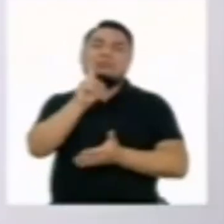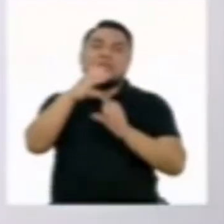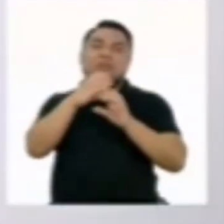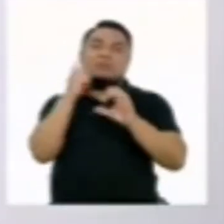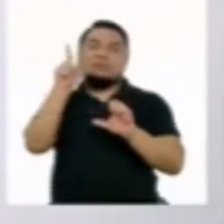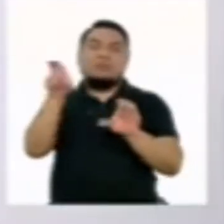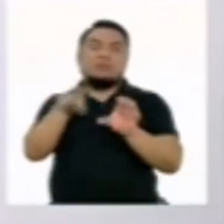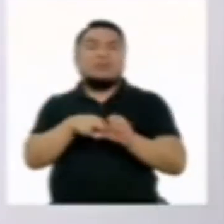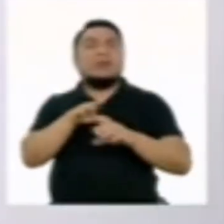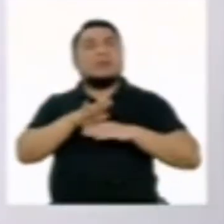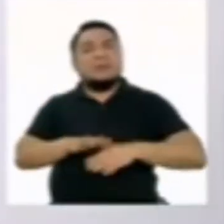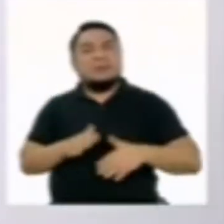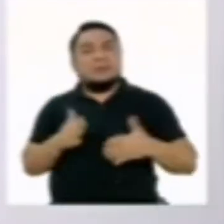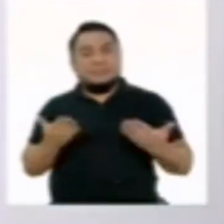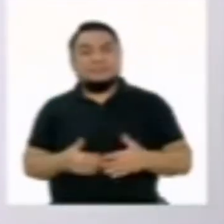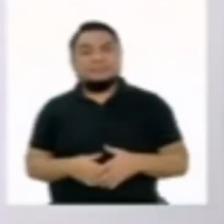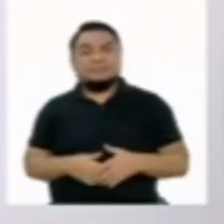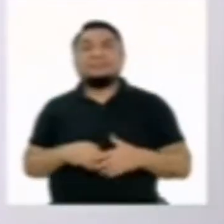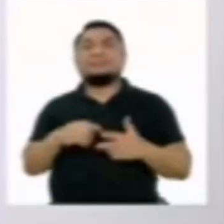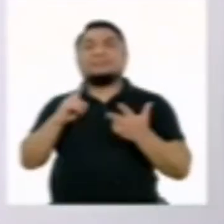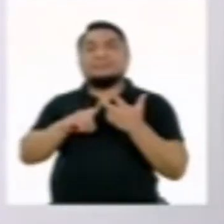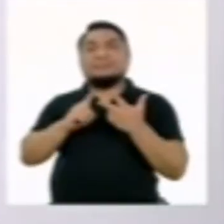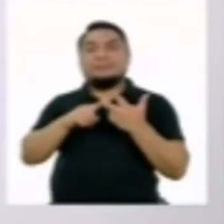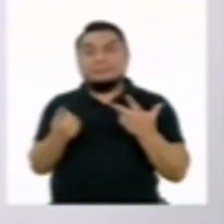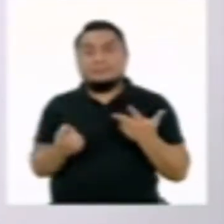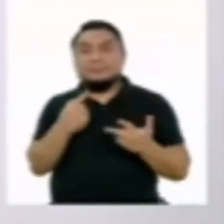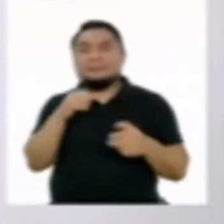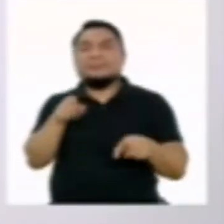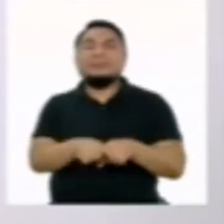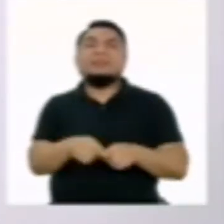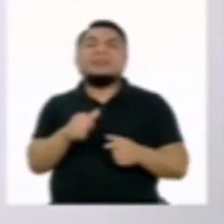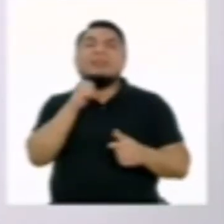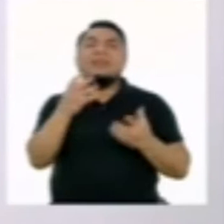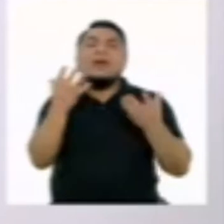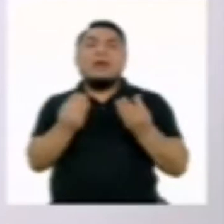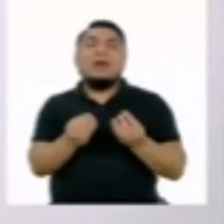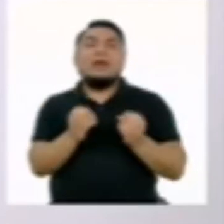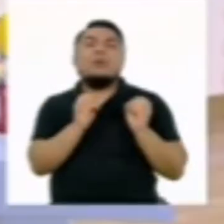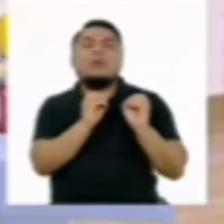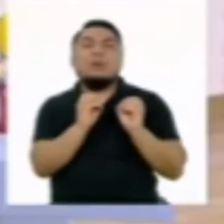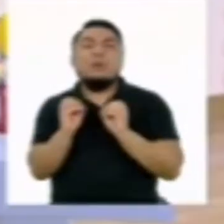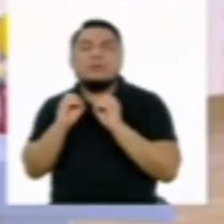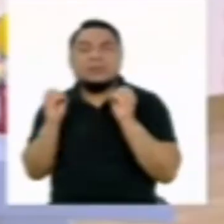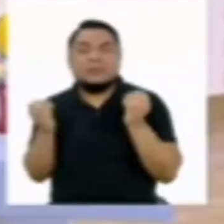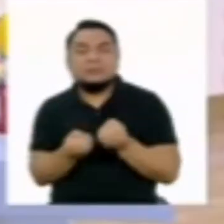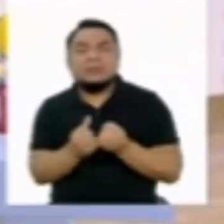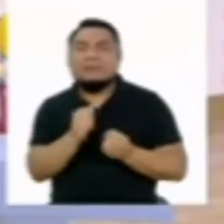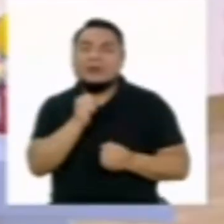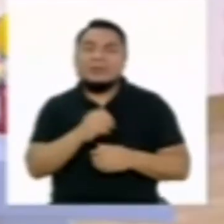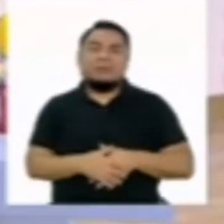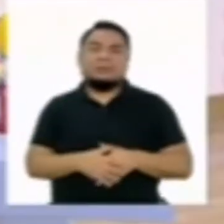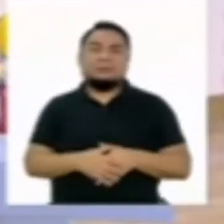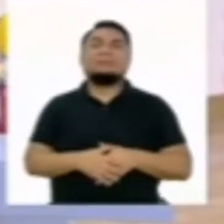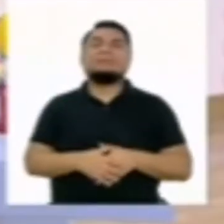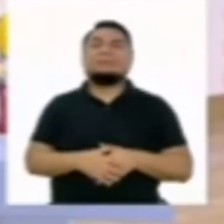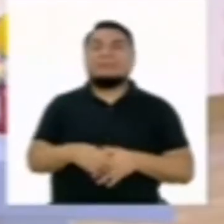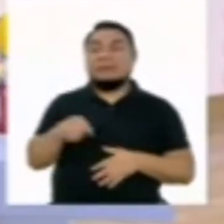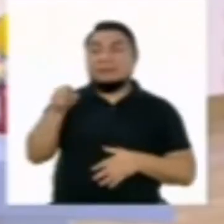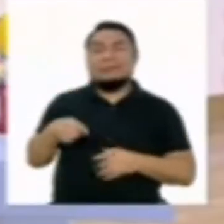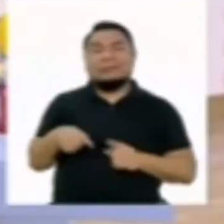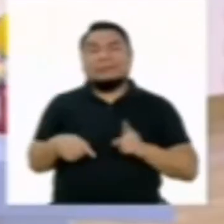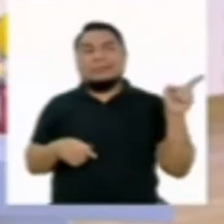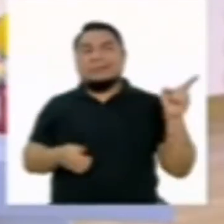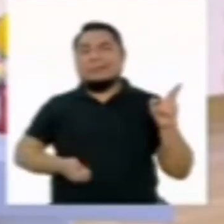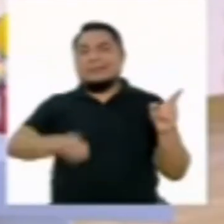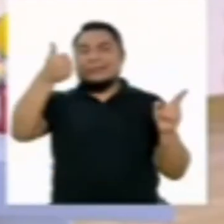bus. Hemos llegado al tercer factor, la escasa organización. Ahí entran en juego nuestras